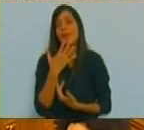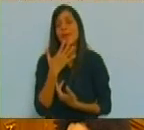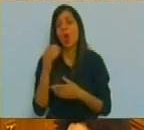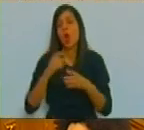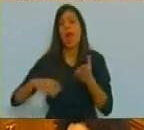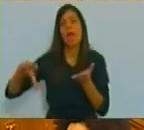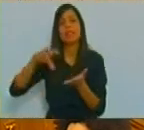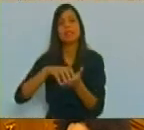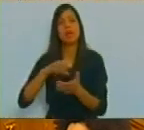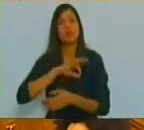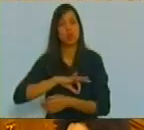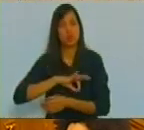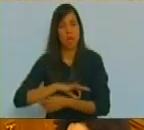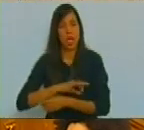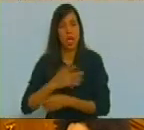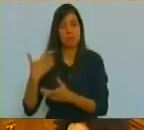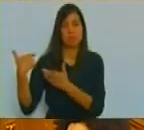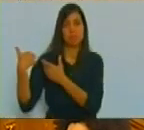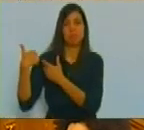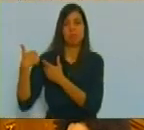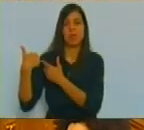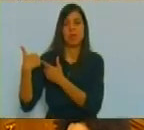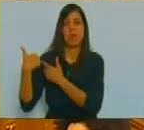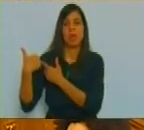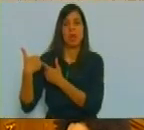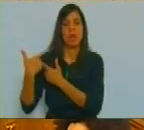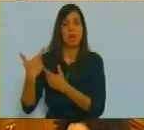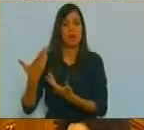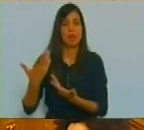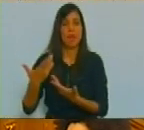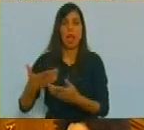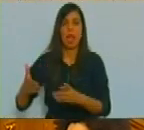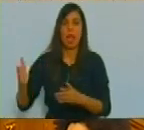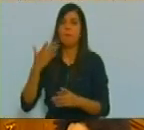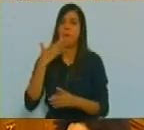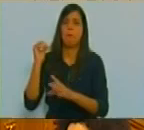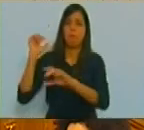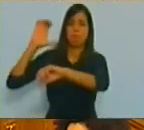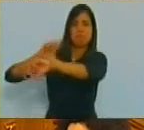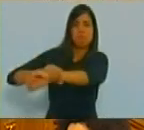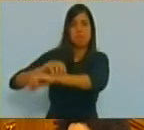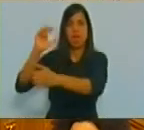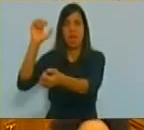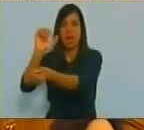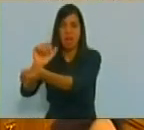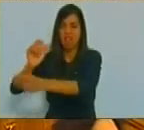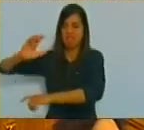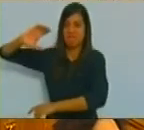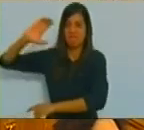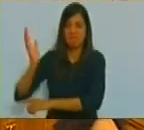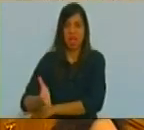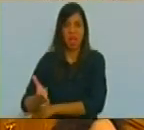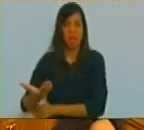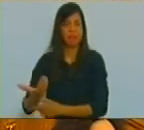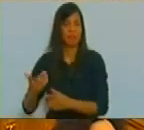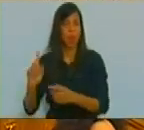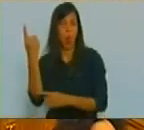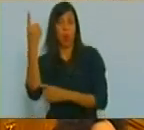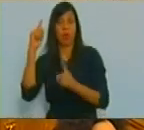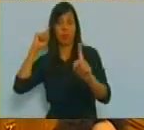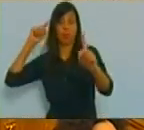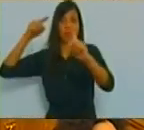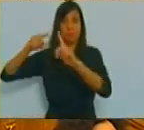social solamente la única visión del castigo punitivo y dónde queda